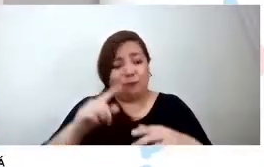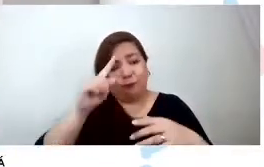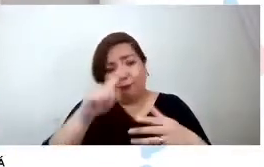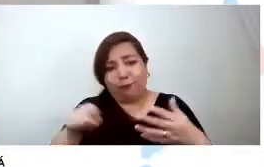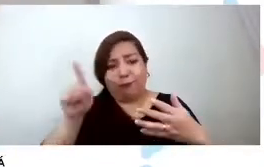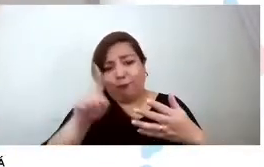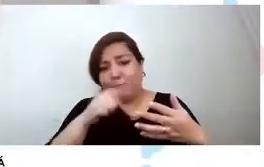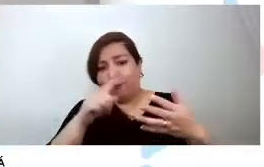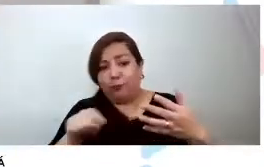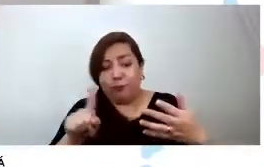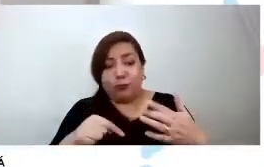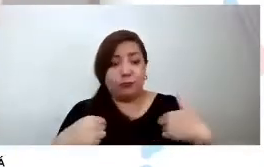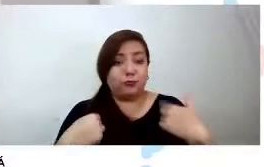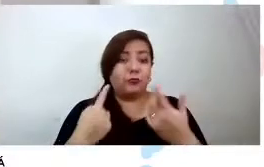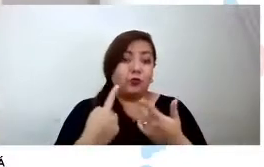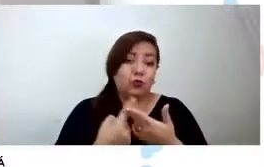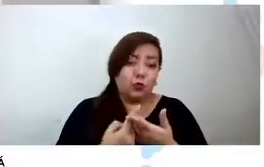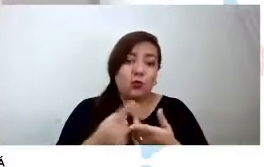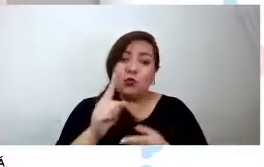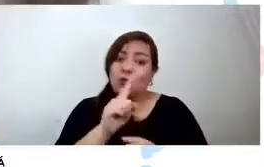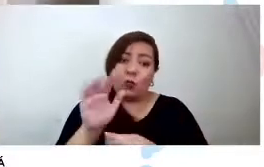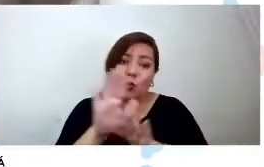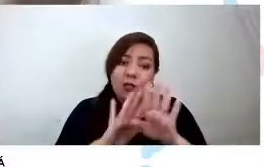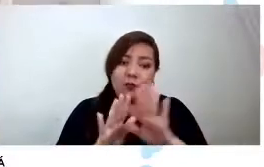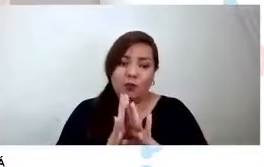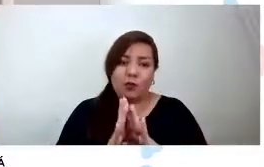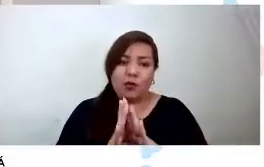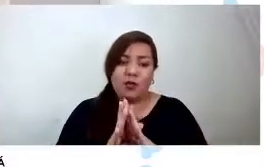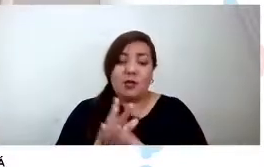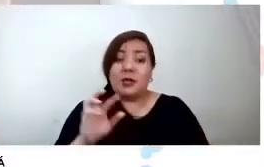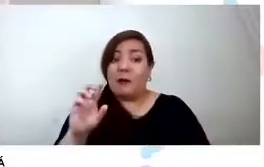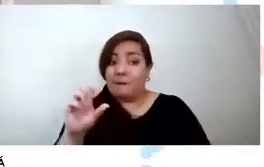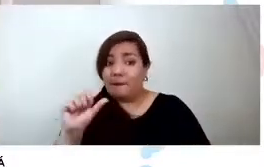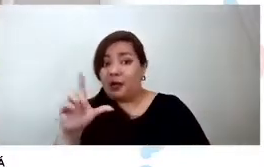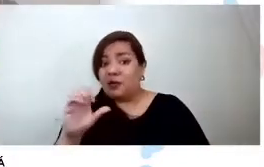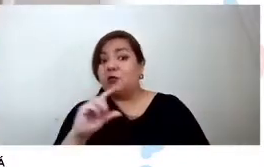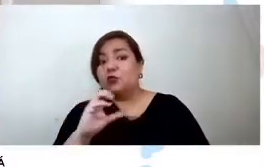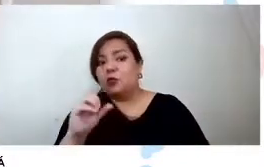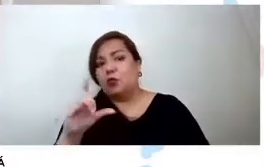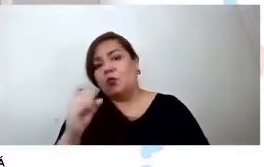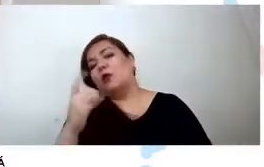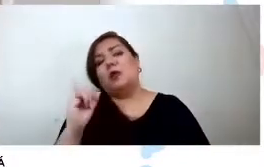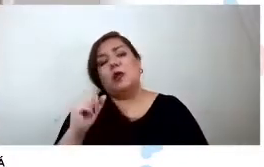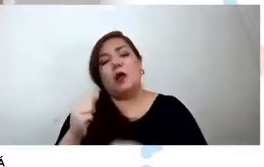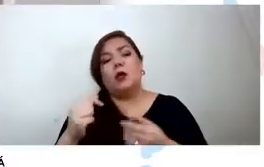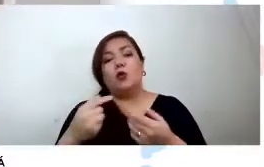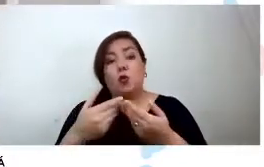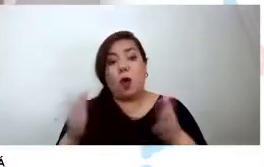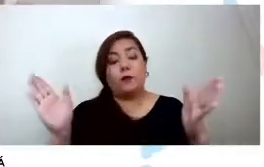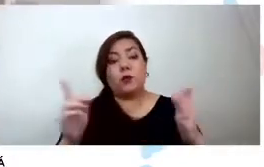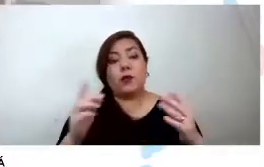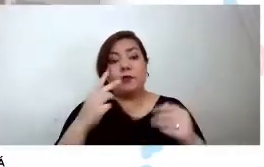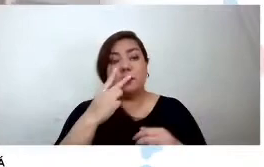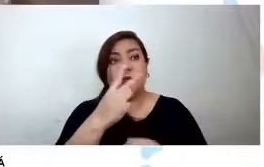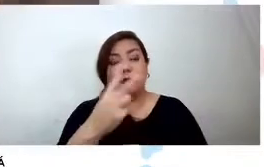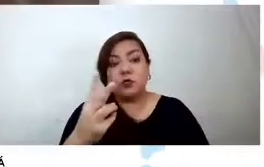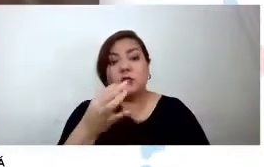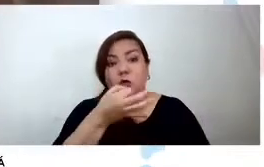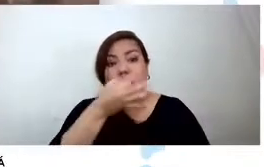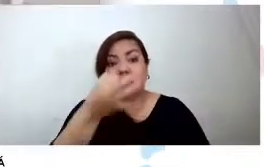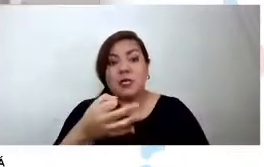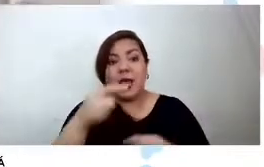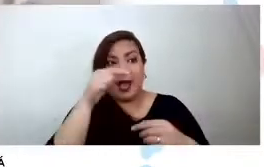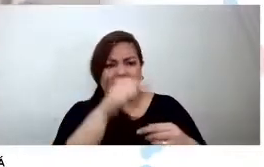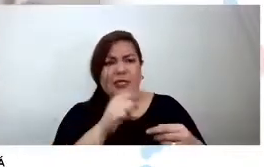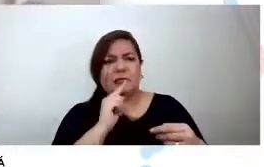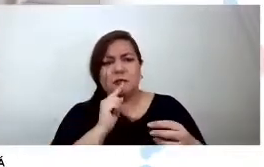la paleontología nos abre una ventana y nos dice, hey, mira, aquí tienes una diversidad gigantesca de